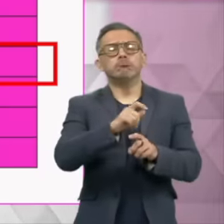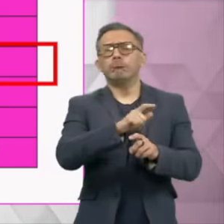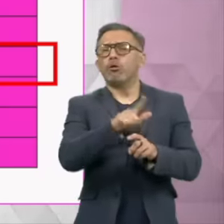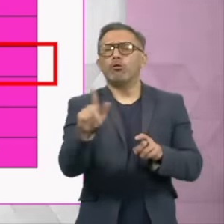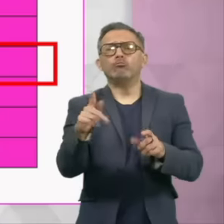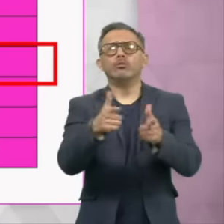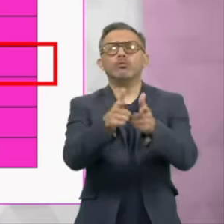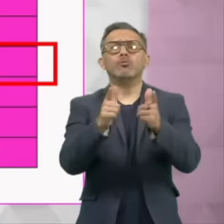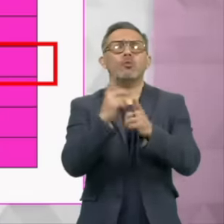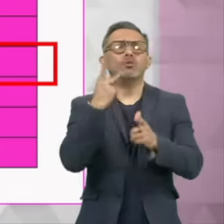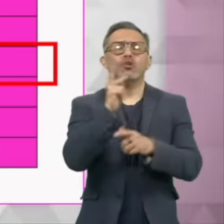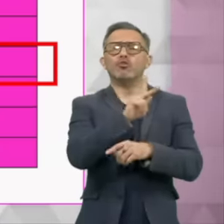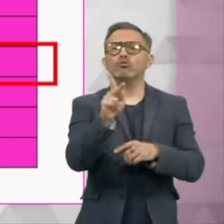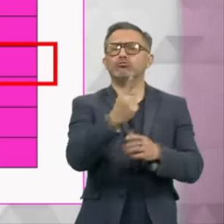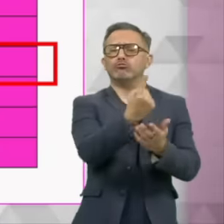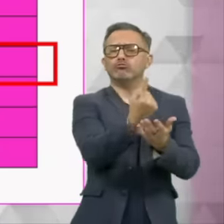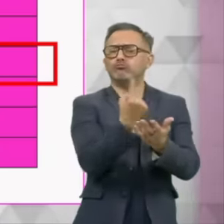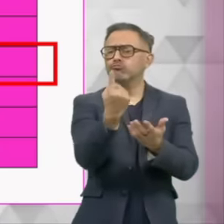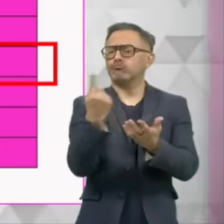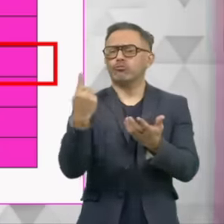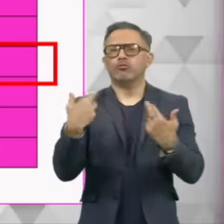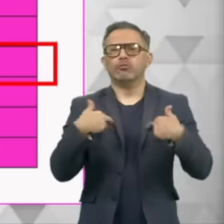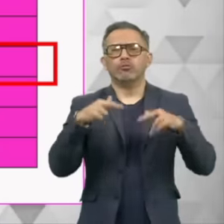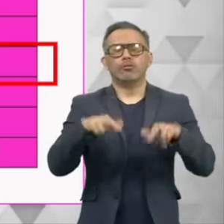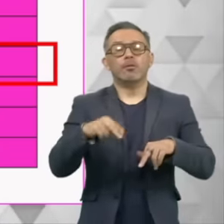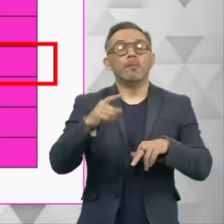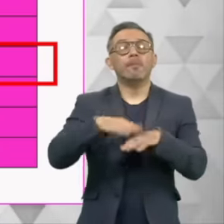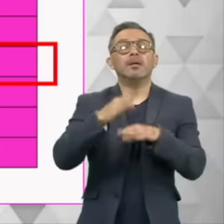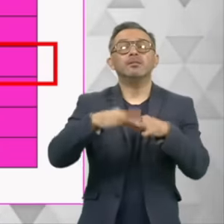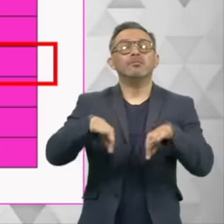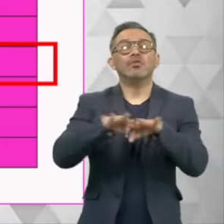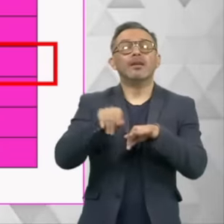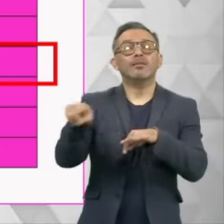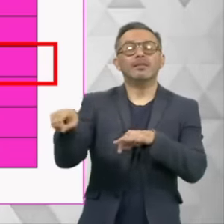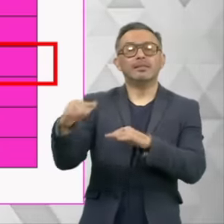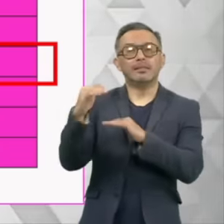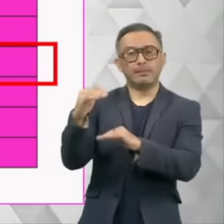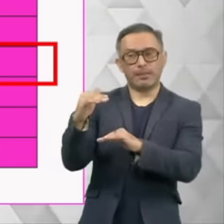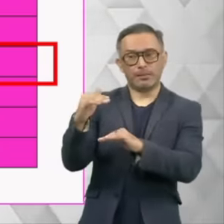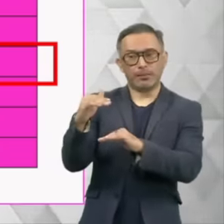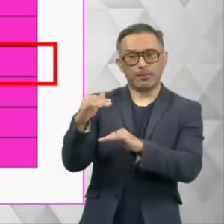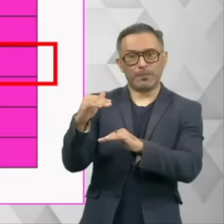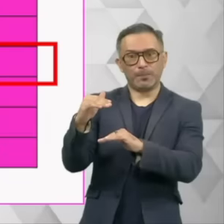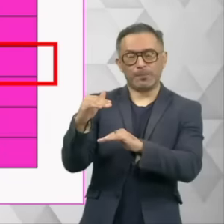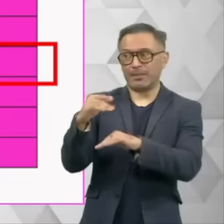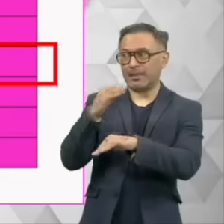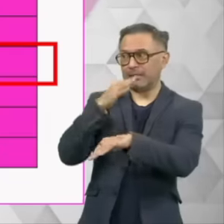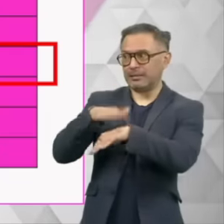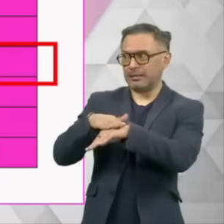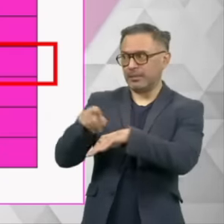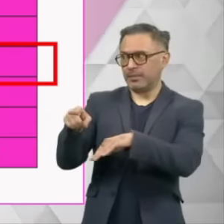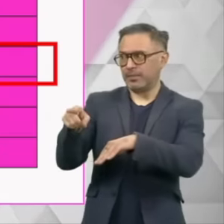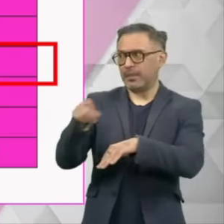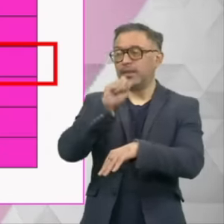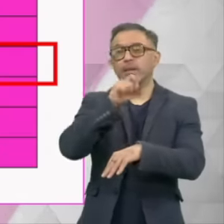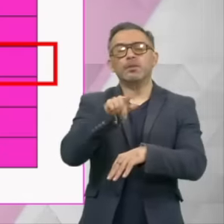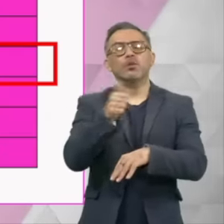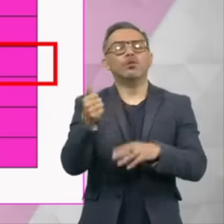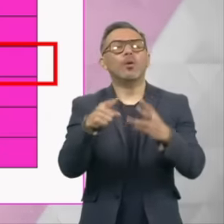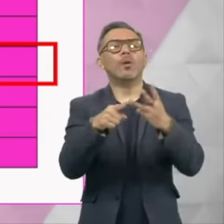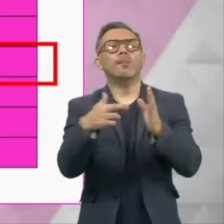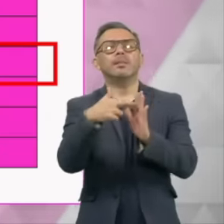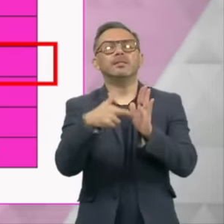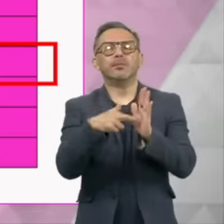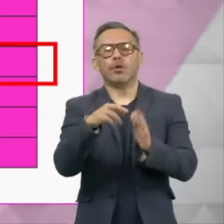fuerzas políticas, sobre todo las minoritarias en la Cámara de Diputaciones, y el principio de efectividad